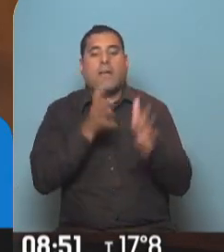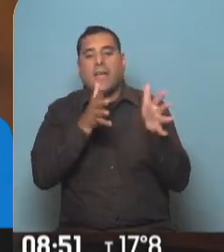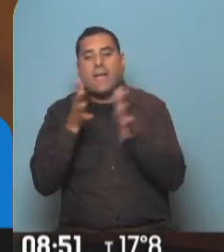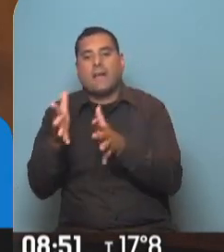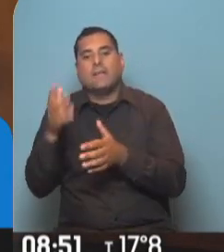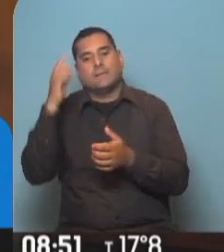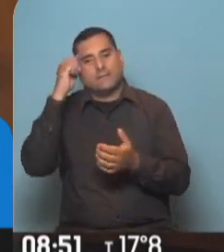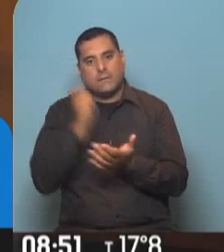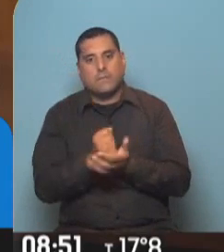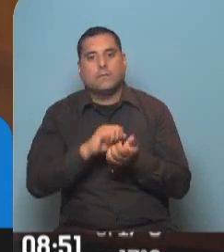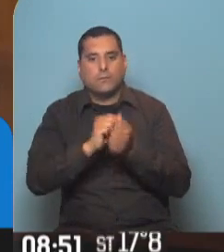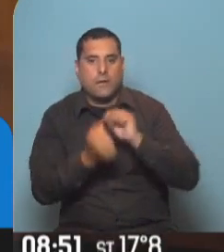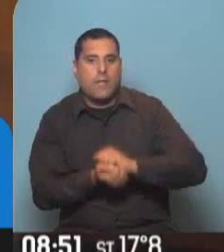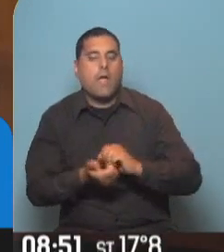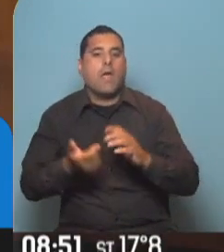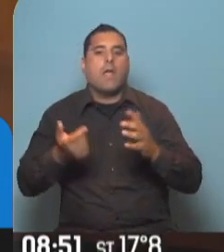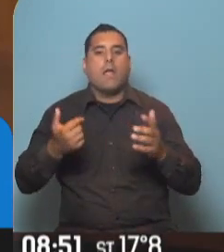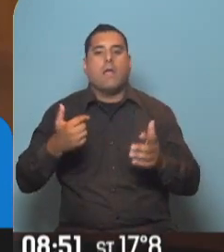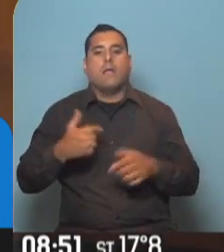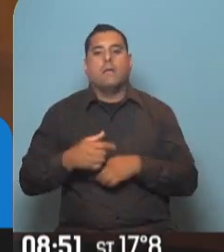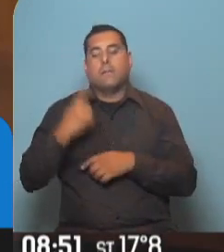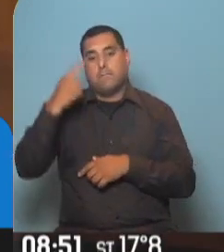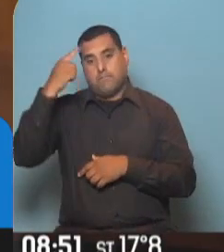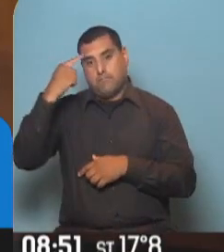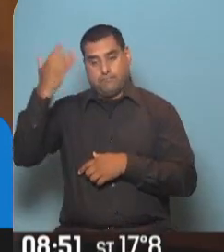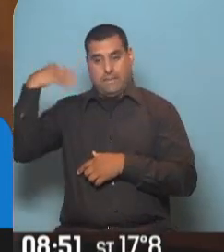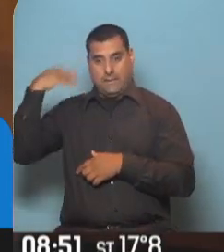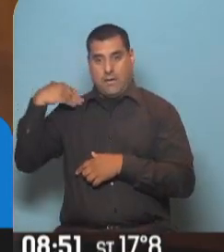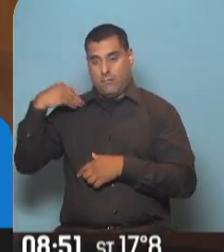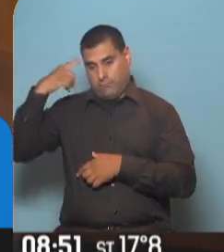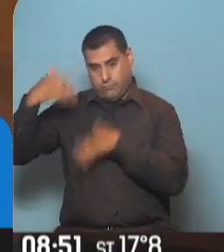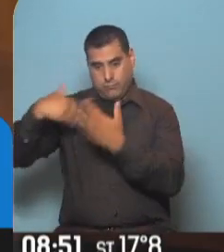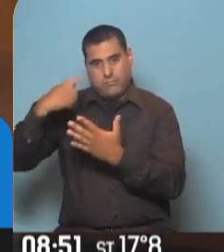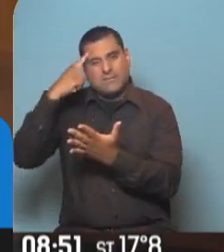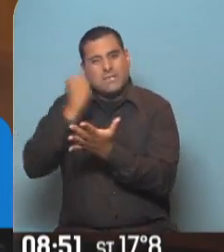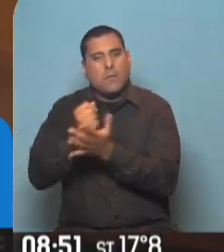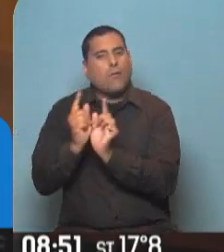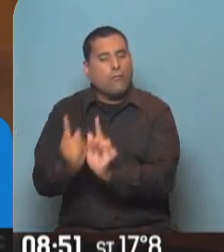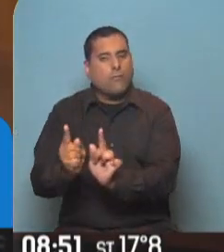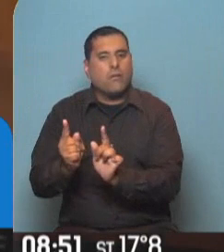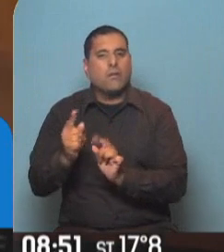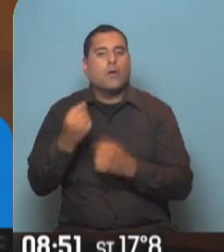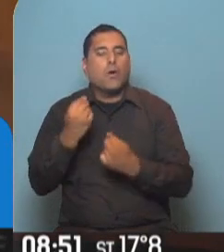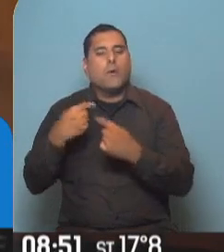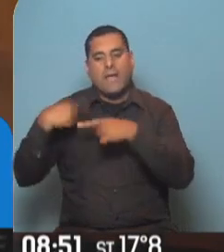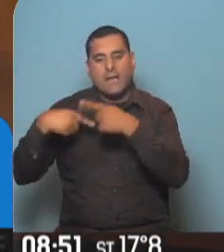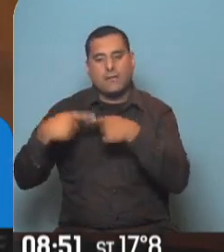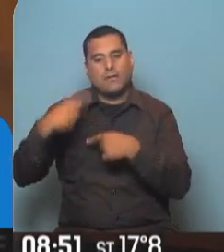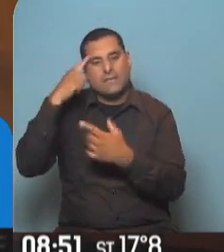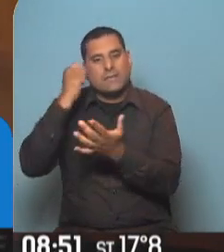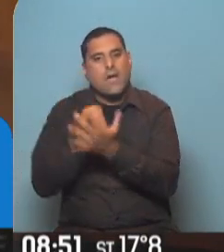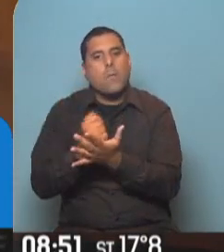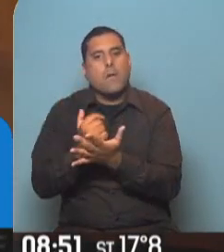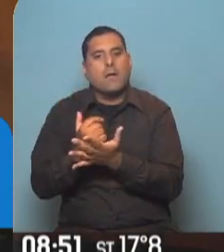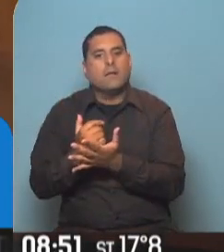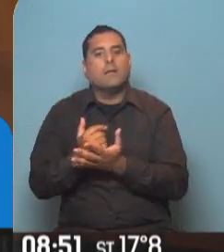pero más colectivos persistencia y transmisión del pasado las generaciones cómo van creciendo con ese recuerdo o esa vivencia no